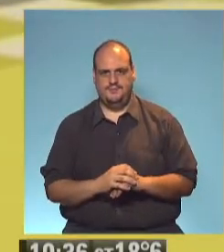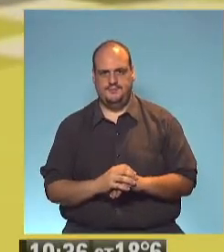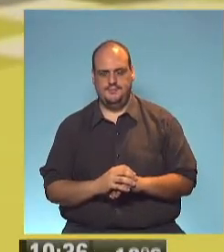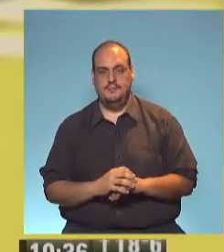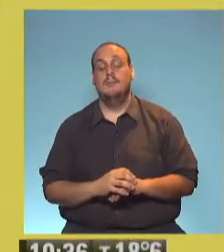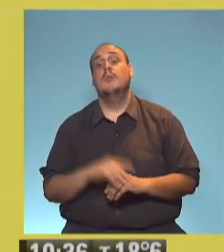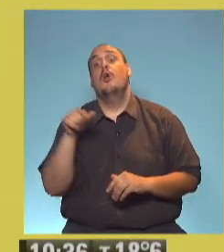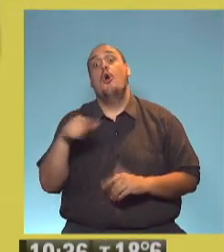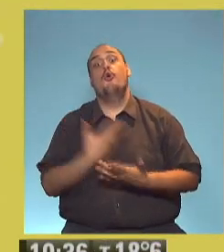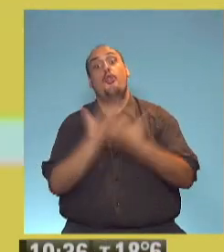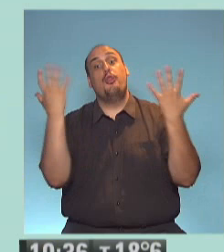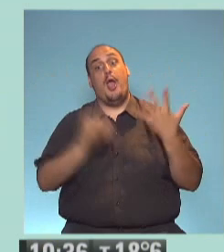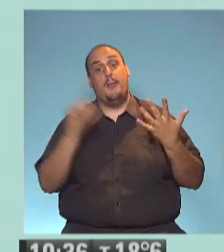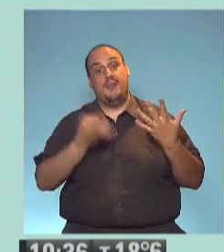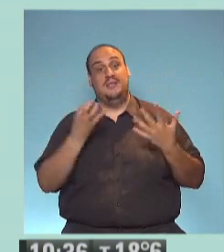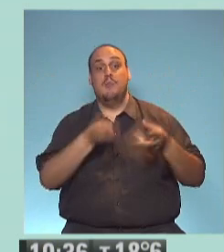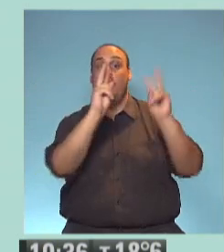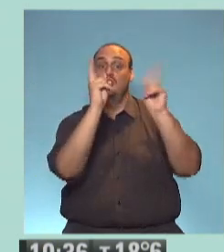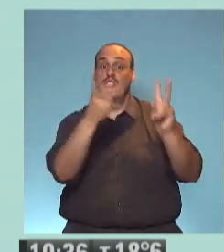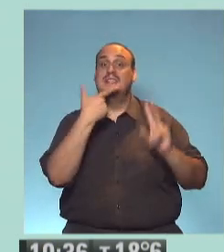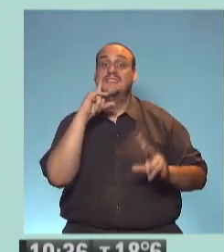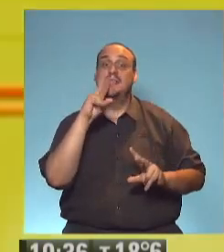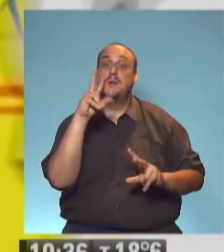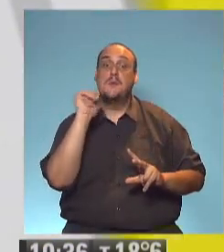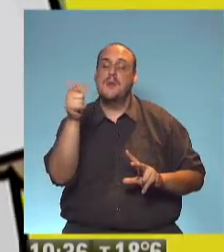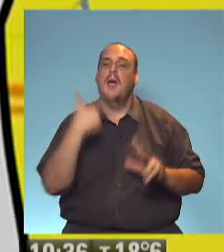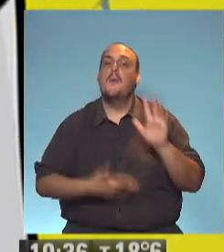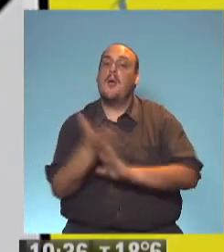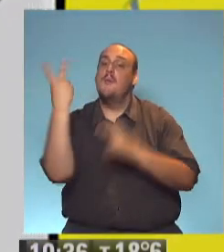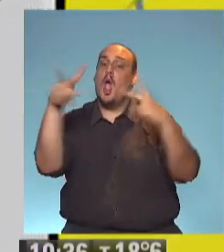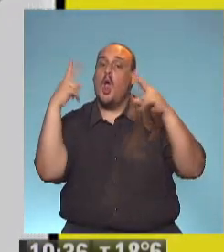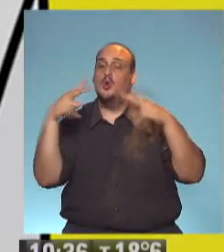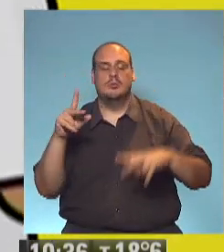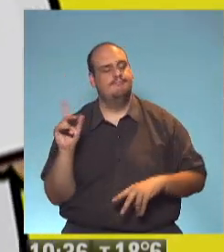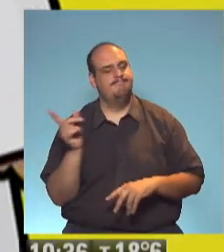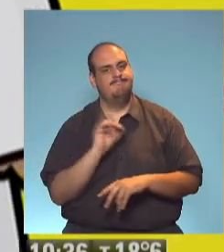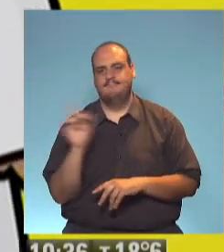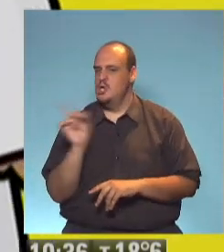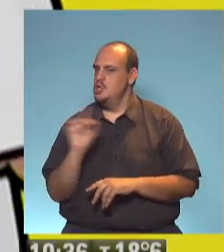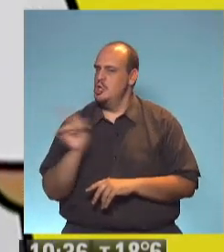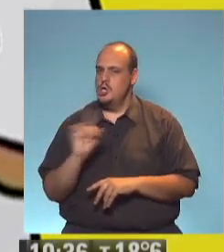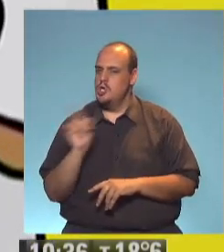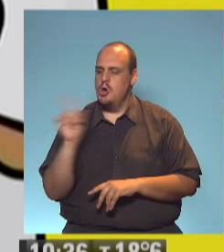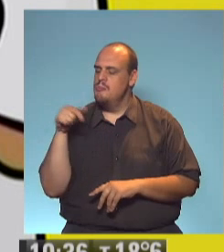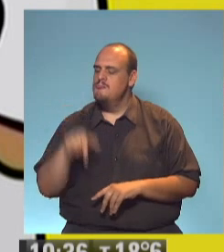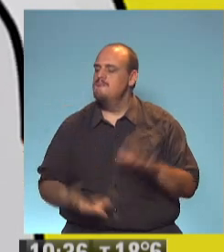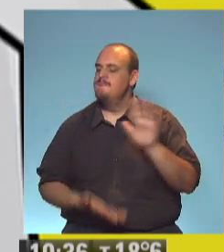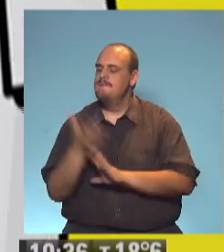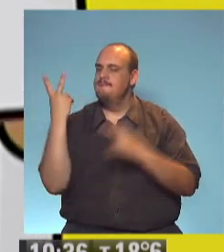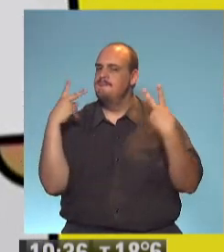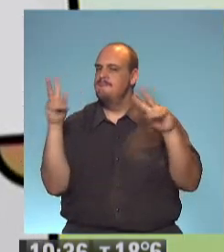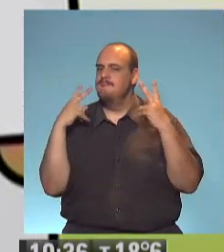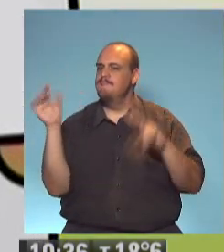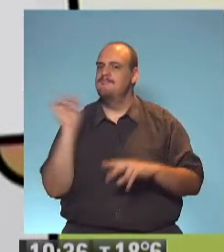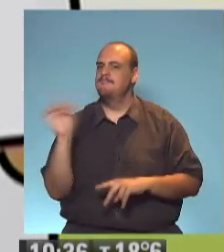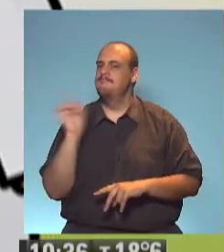Es un día especial, porque nos vamos con la señorita Silvia de excursión a... No, Samba. Hoy no hace falta viajar a